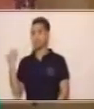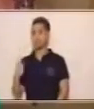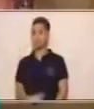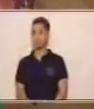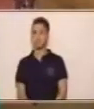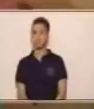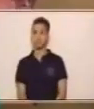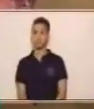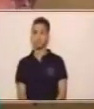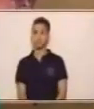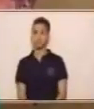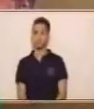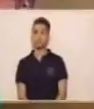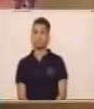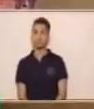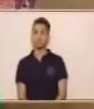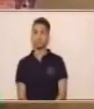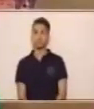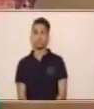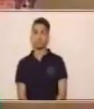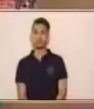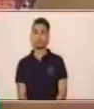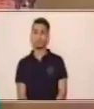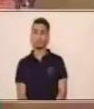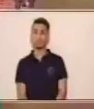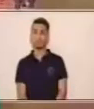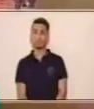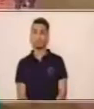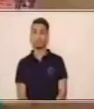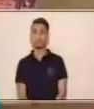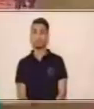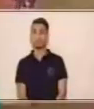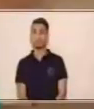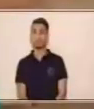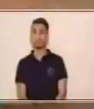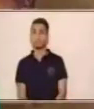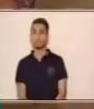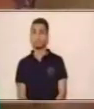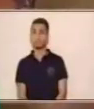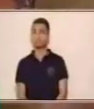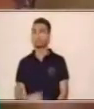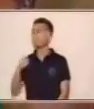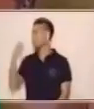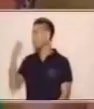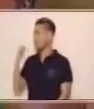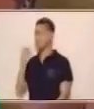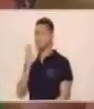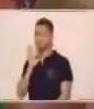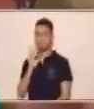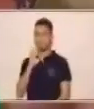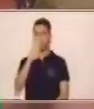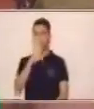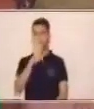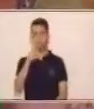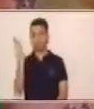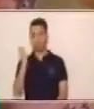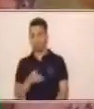no lo observo. ¿Dónde está 4/7? Está acá. Muy bien.